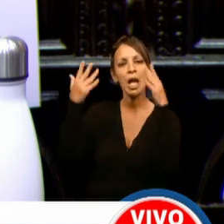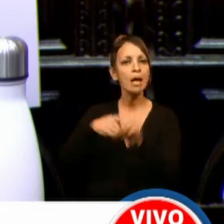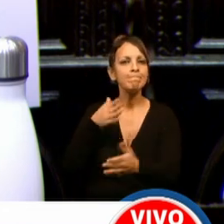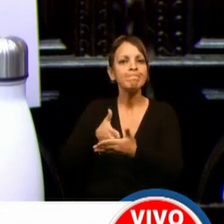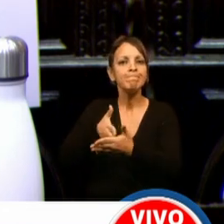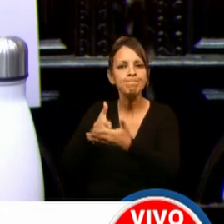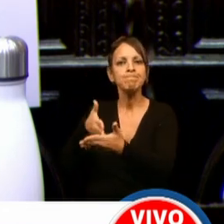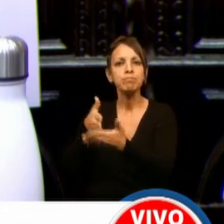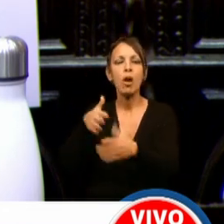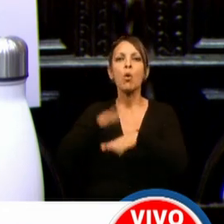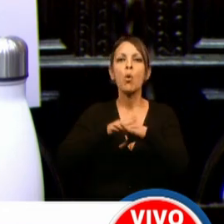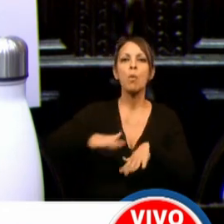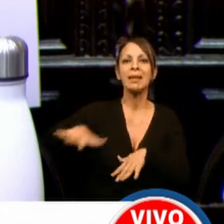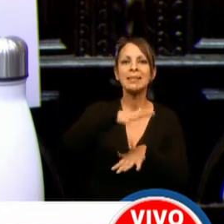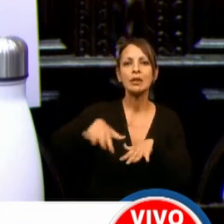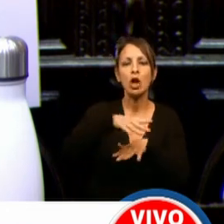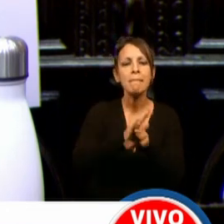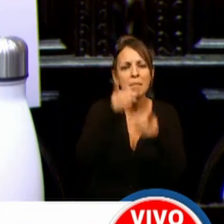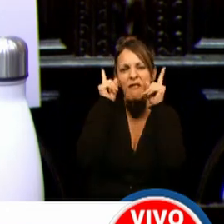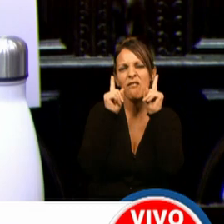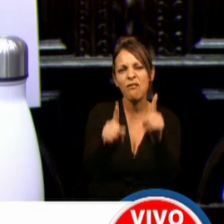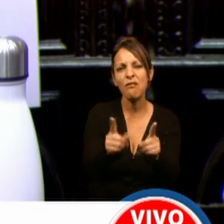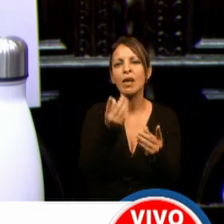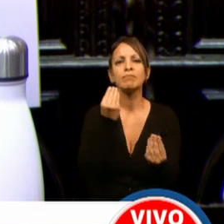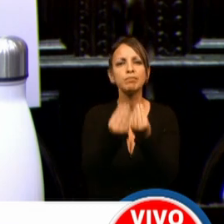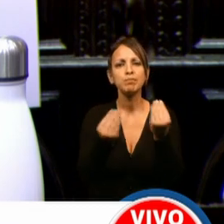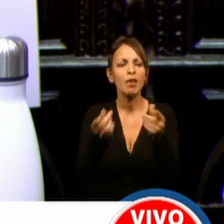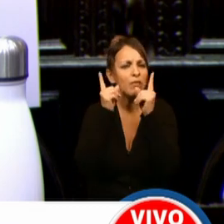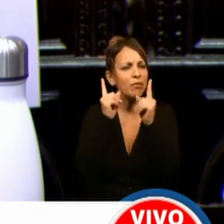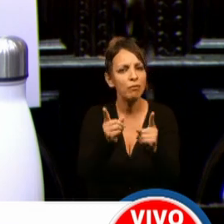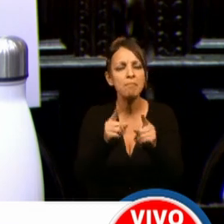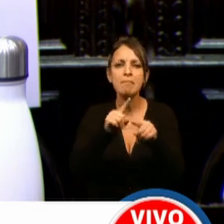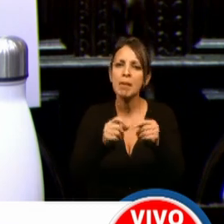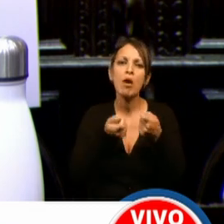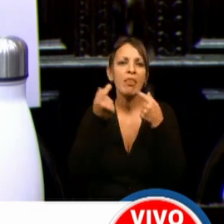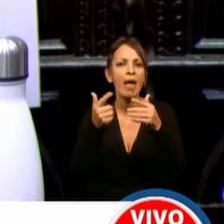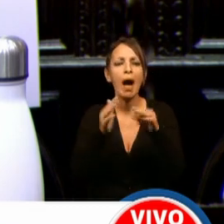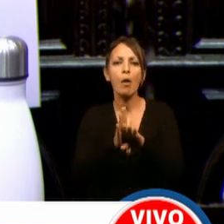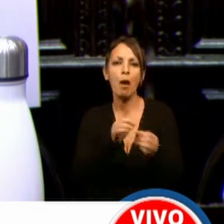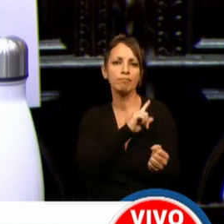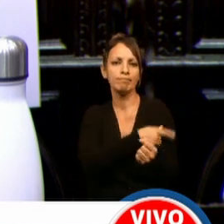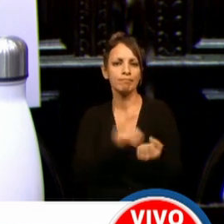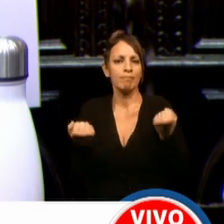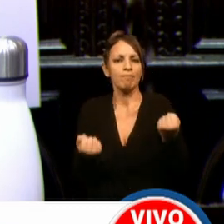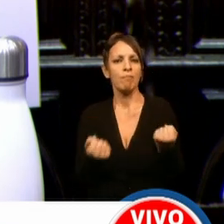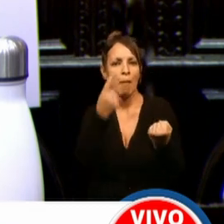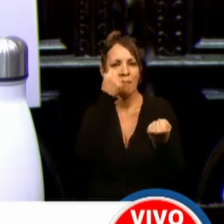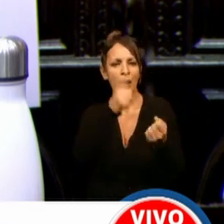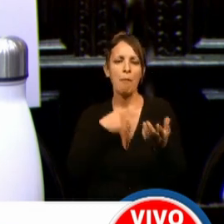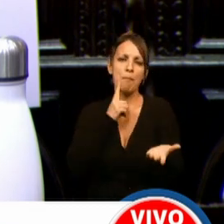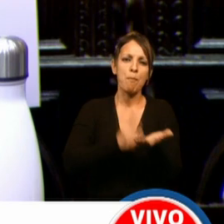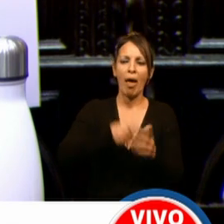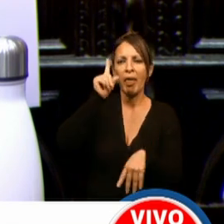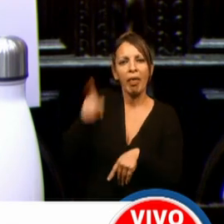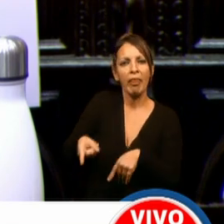algunos sectores esos sectores enquistados esos sectores que siguen profundizando y le dan continúa el patriarcado que entienden que pueden decidir sobre